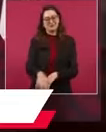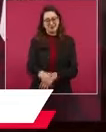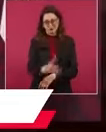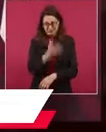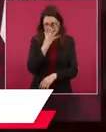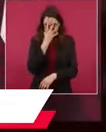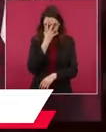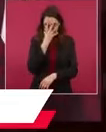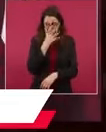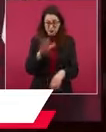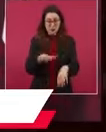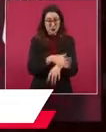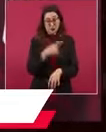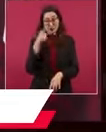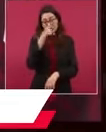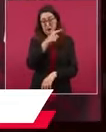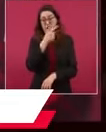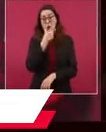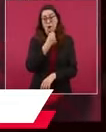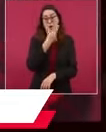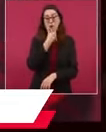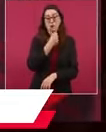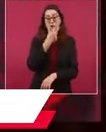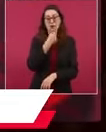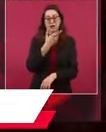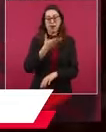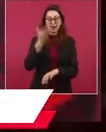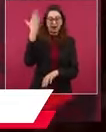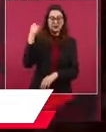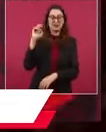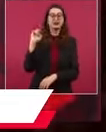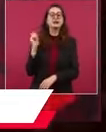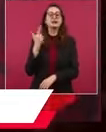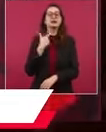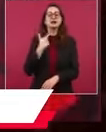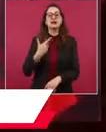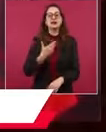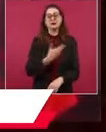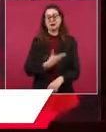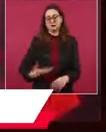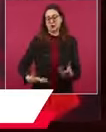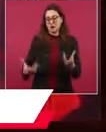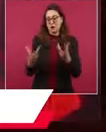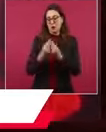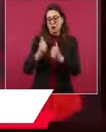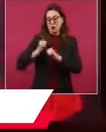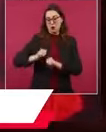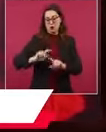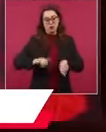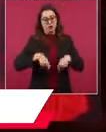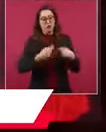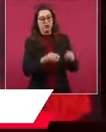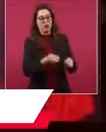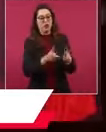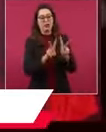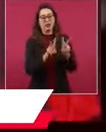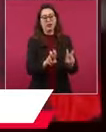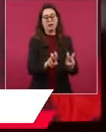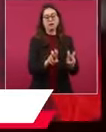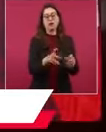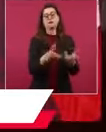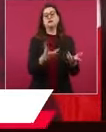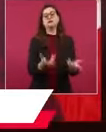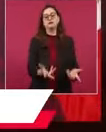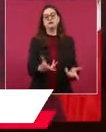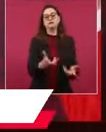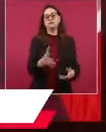nuestro compañero José Reyes, quien se referirá precisamente a lo que aconteció en esta conferencia de prensa matutina del día de hoy, y